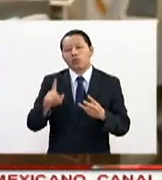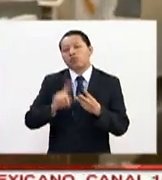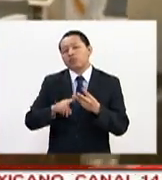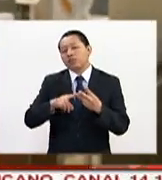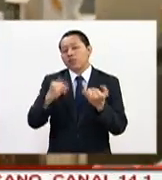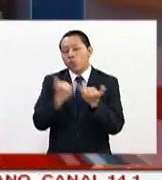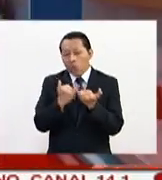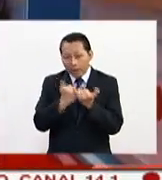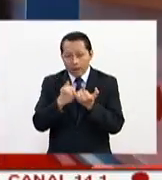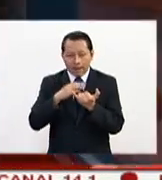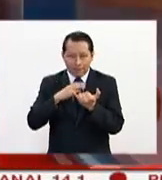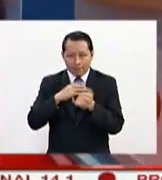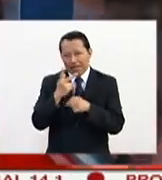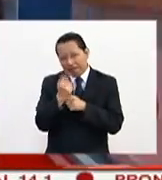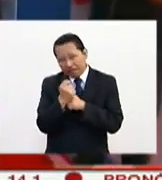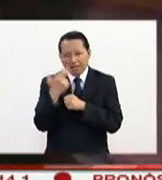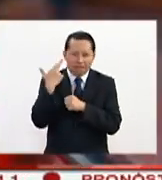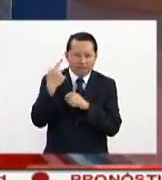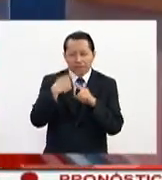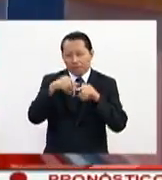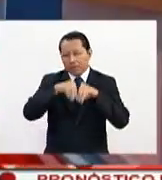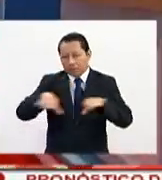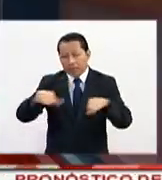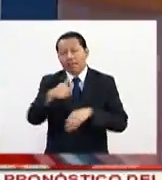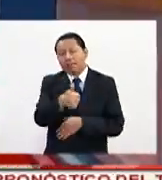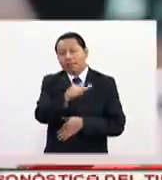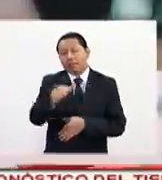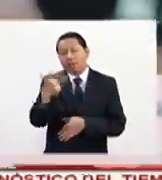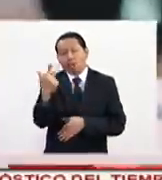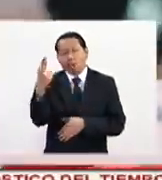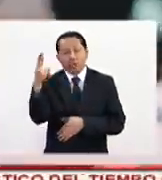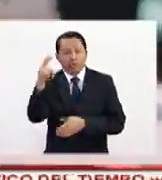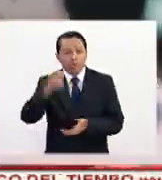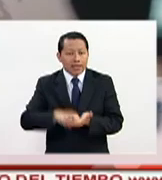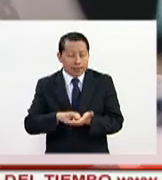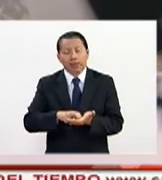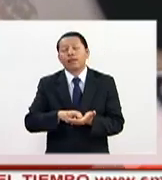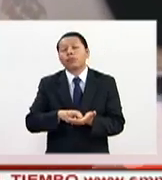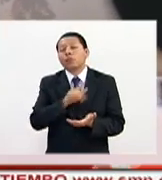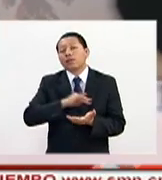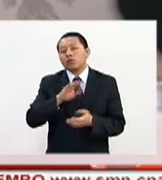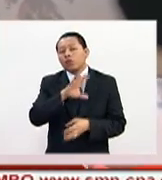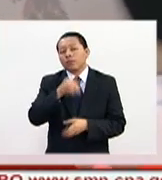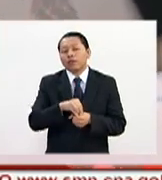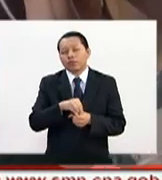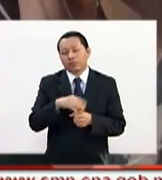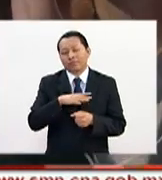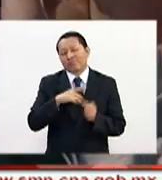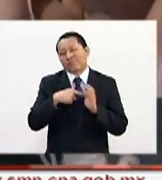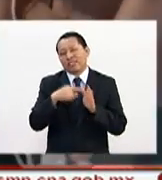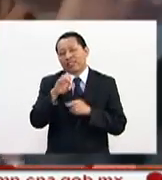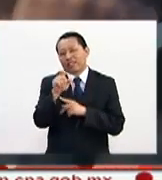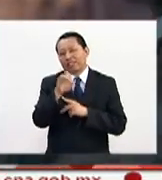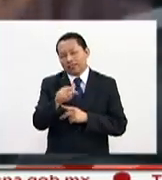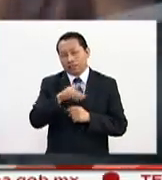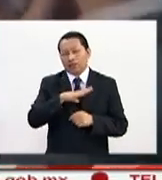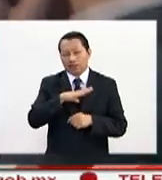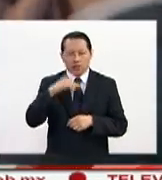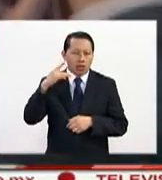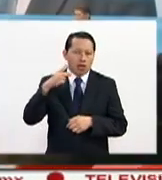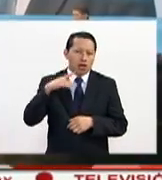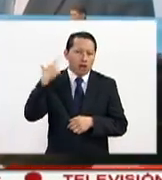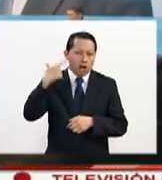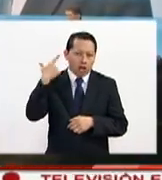medios de comunicación, y se realizará del 6 al 8 de noviembre en el Centro de Exhibiciones Excel en Londres, Inglaterra.